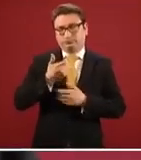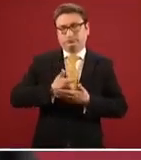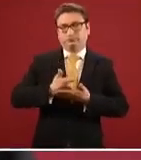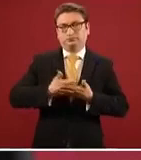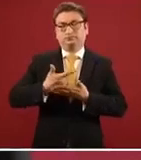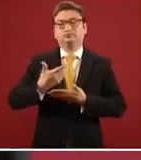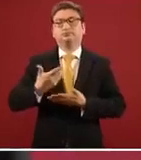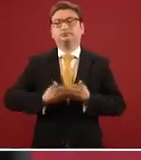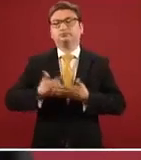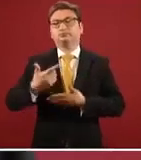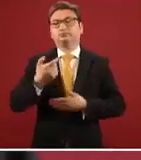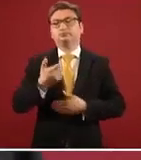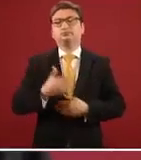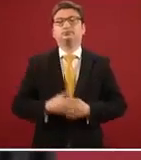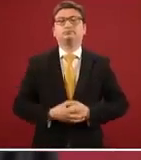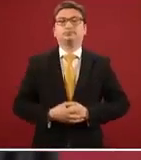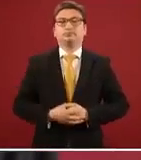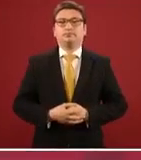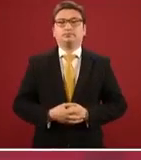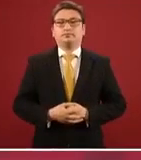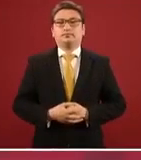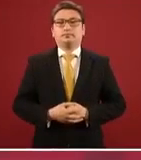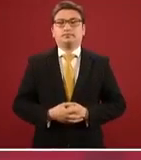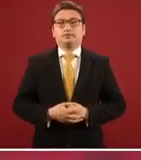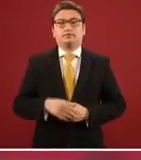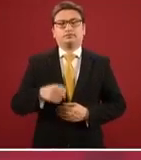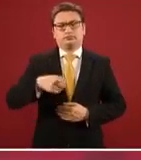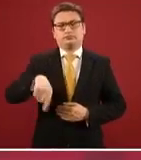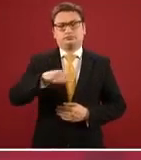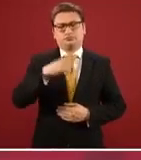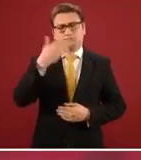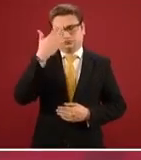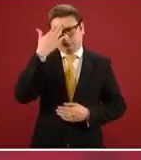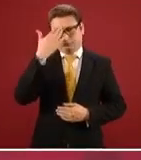Como se sabe,